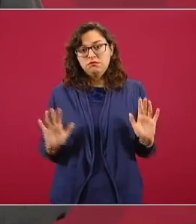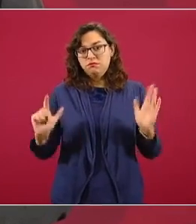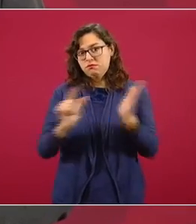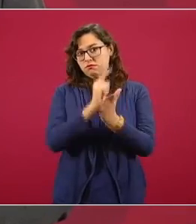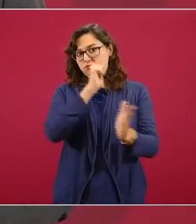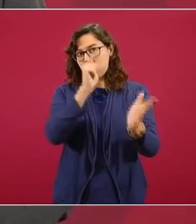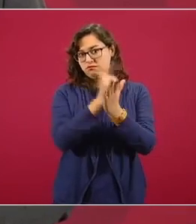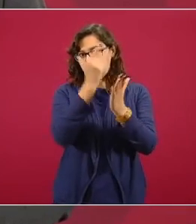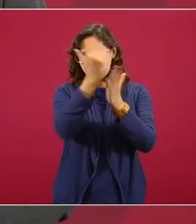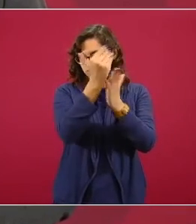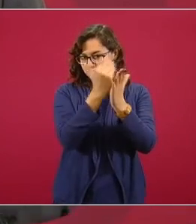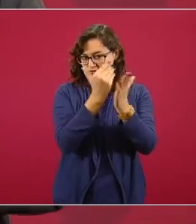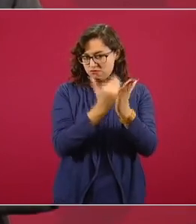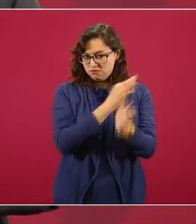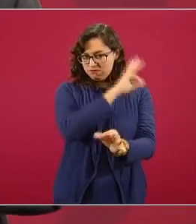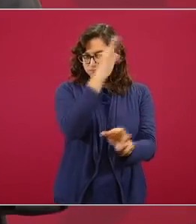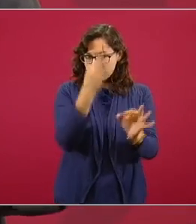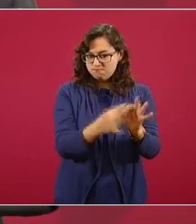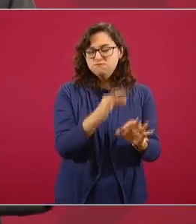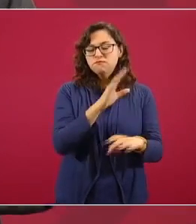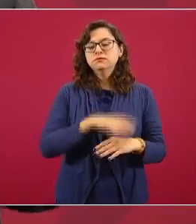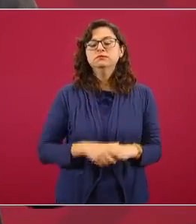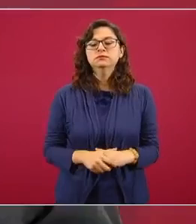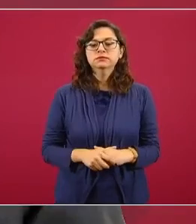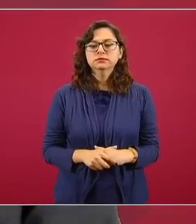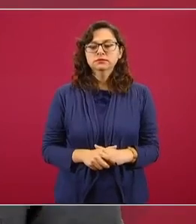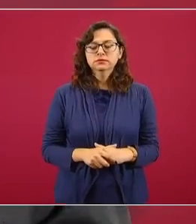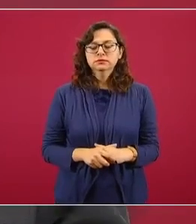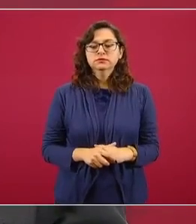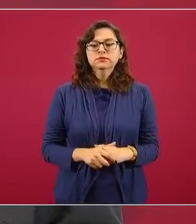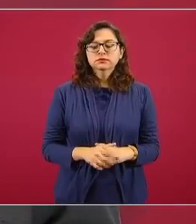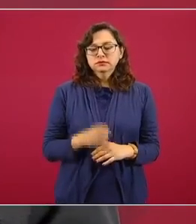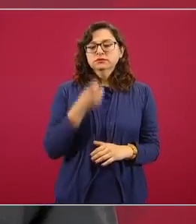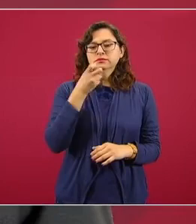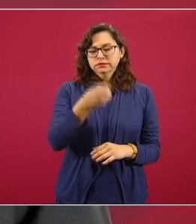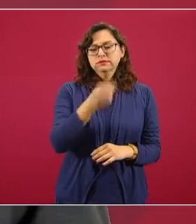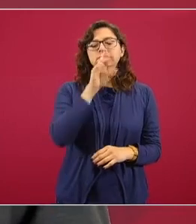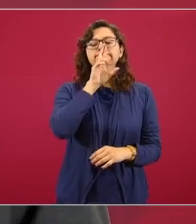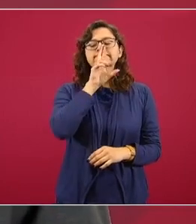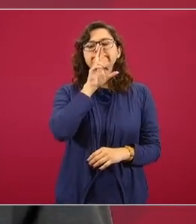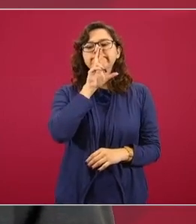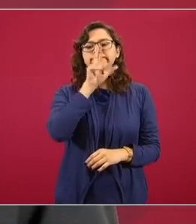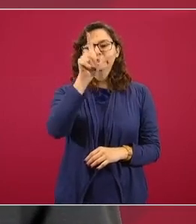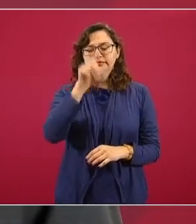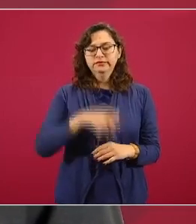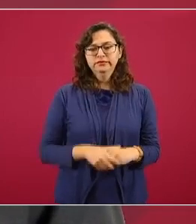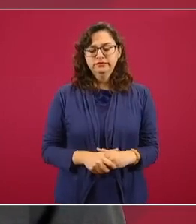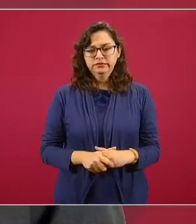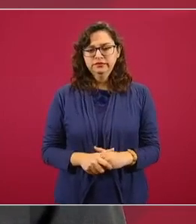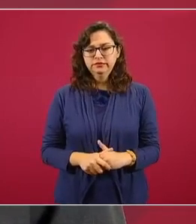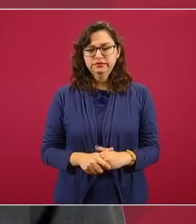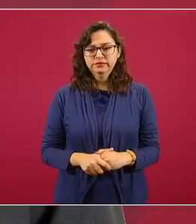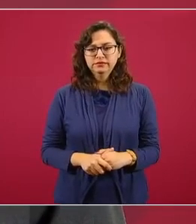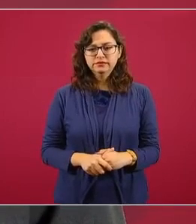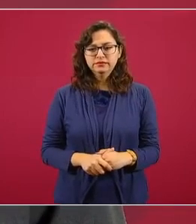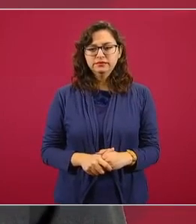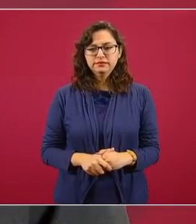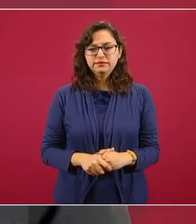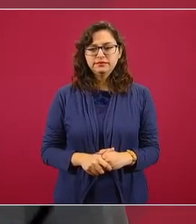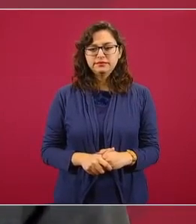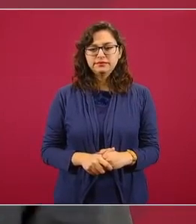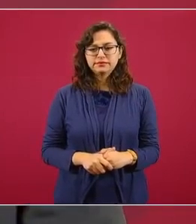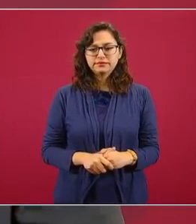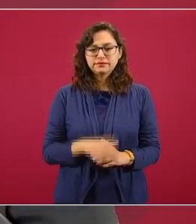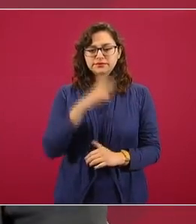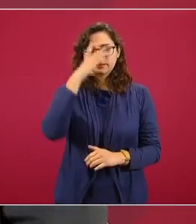ley. Yo creo que eso es lo mejor, en